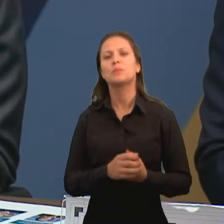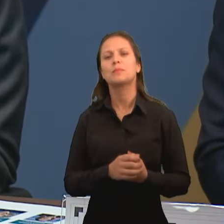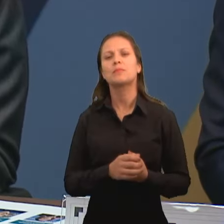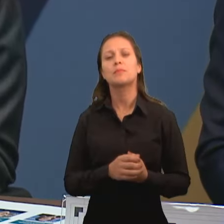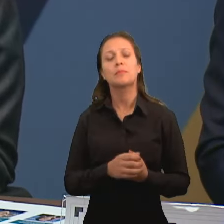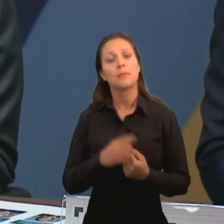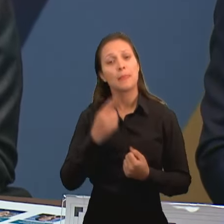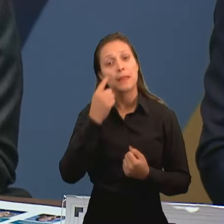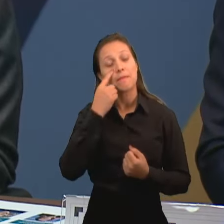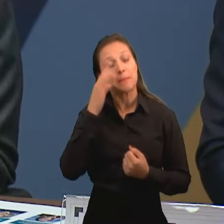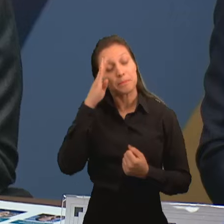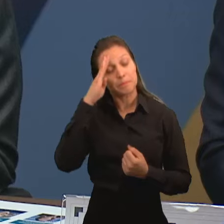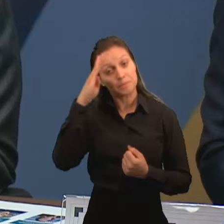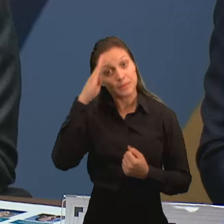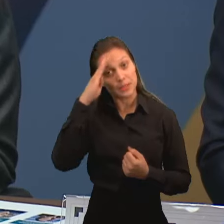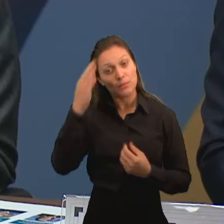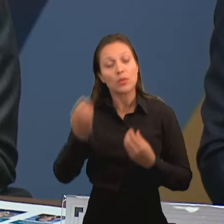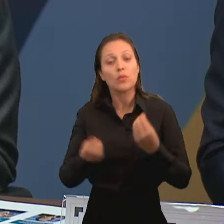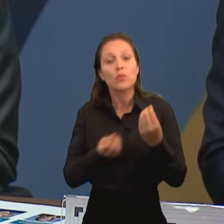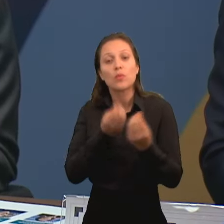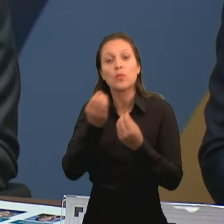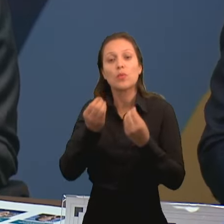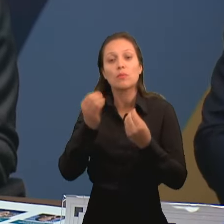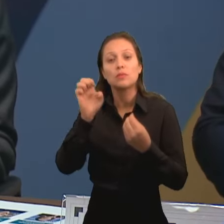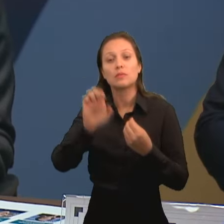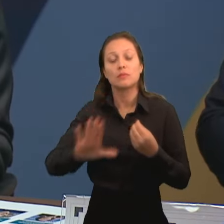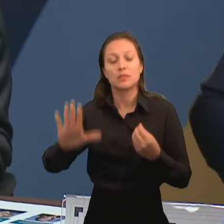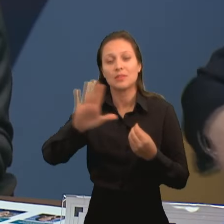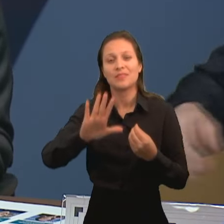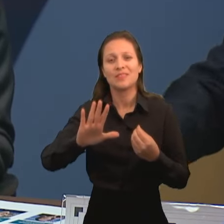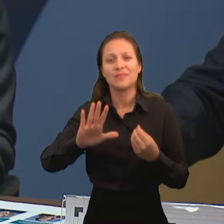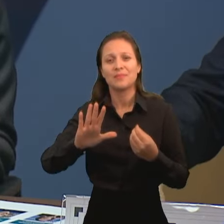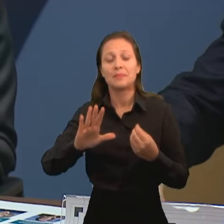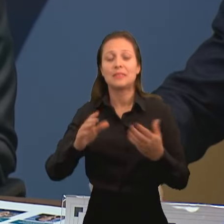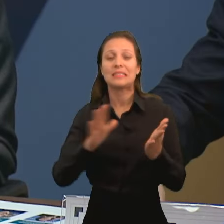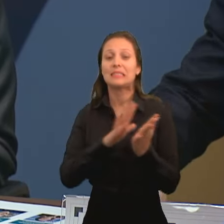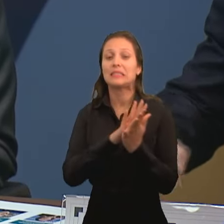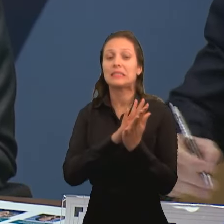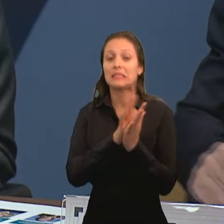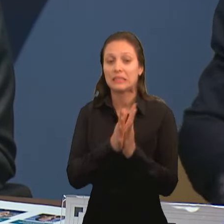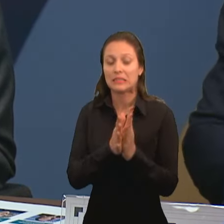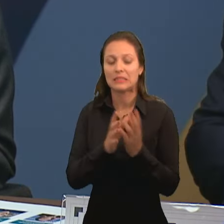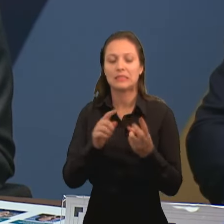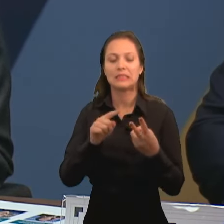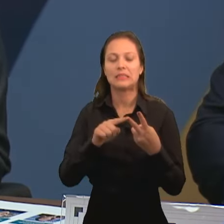artificial, que es fundamental para el Estado democrático de derecho,